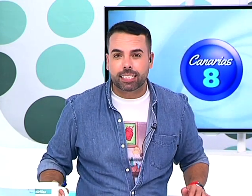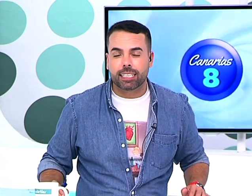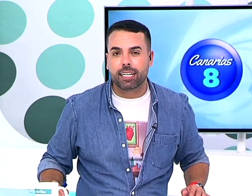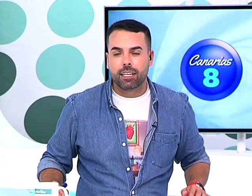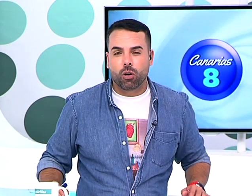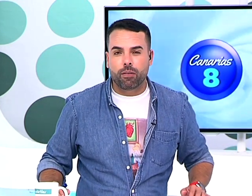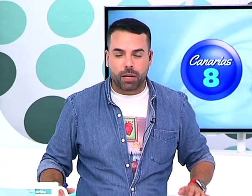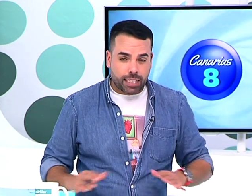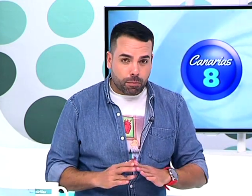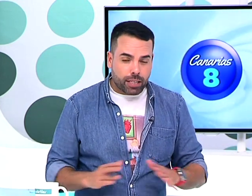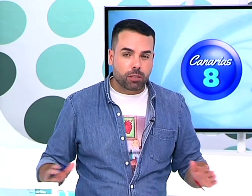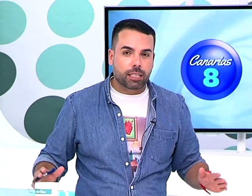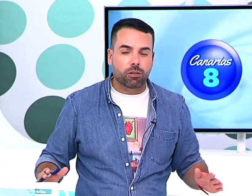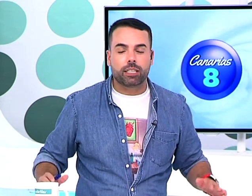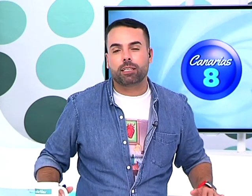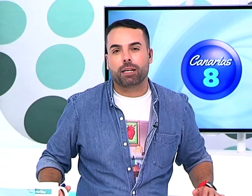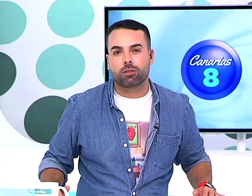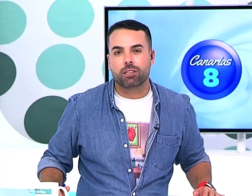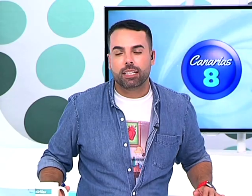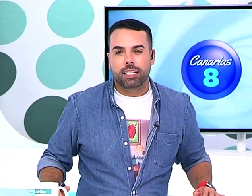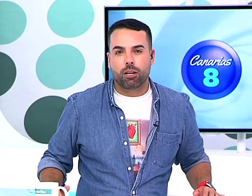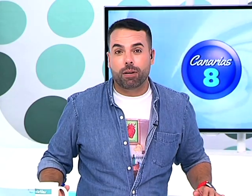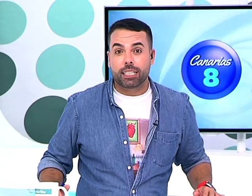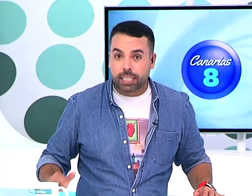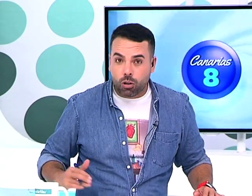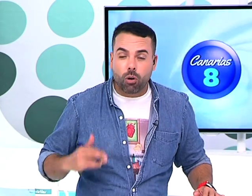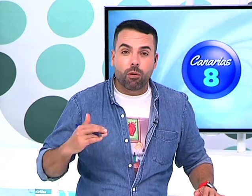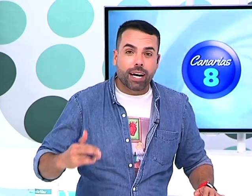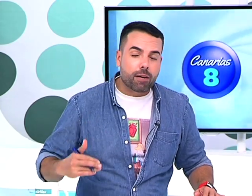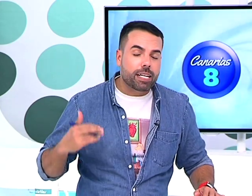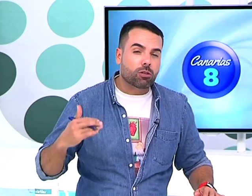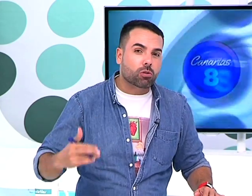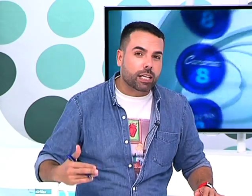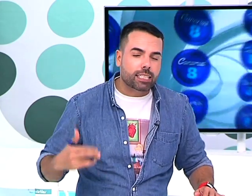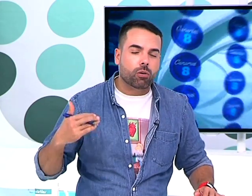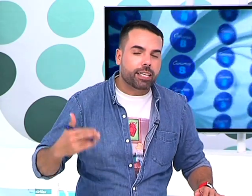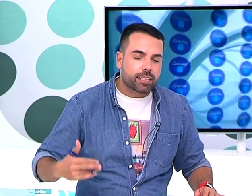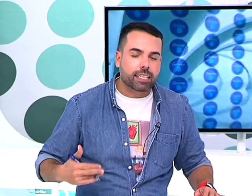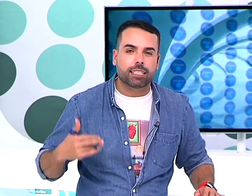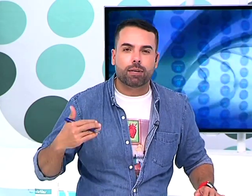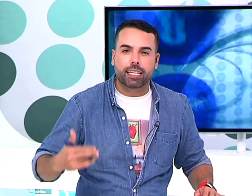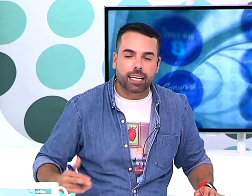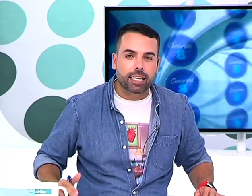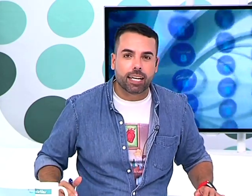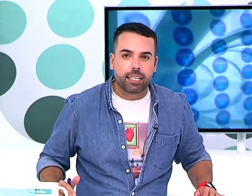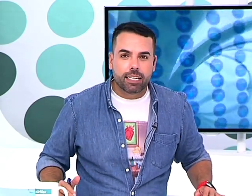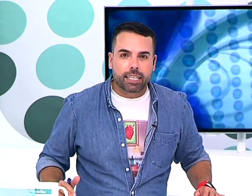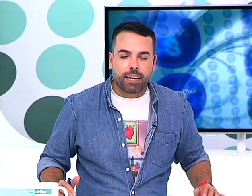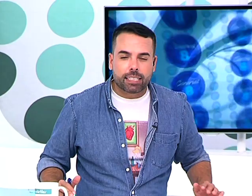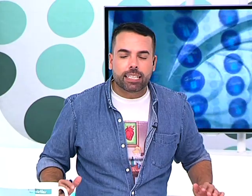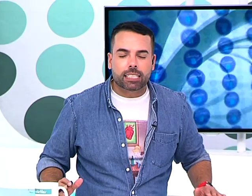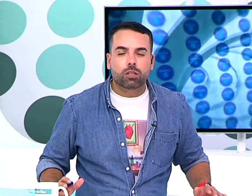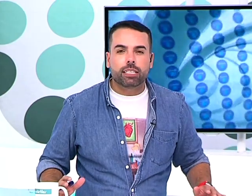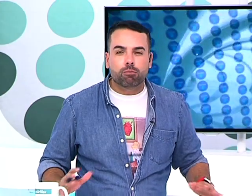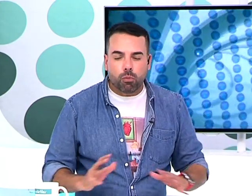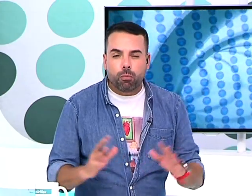gran cita. Hoy vamos a tener varios invitados en este plató que nos van a decir cómo va caminando toda esa logística, esa maquinaria, que a